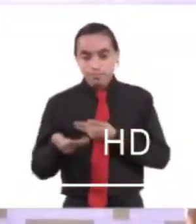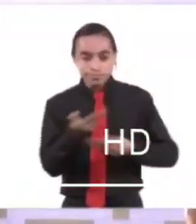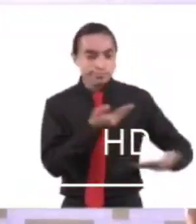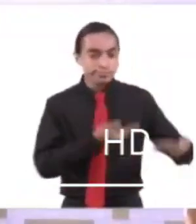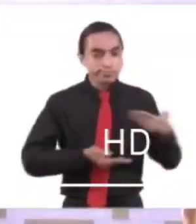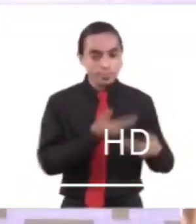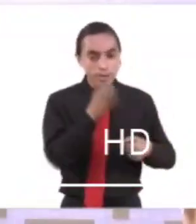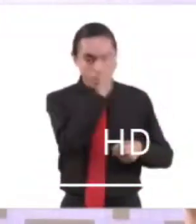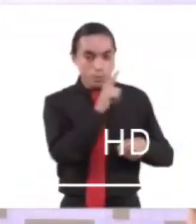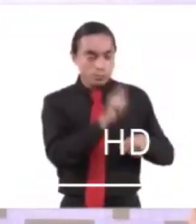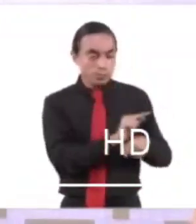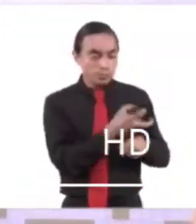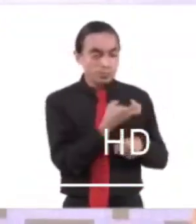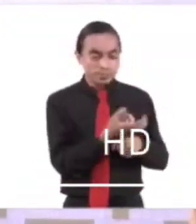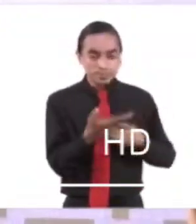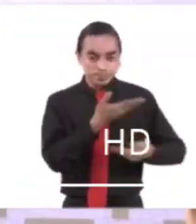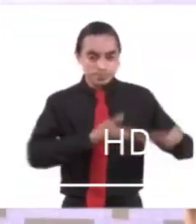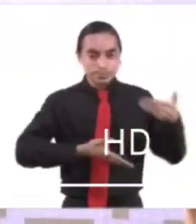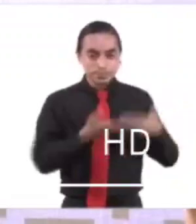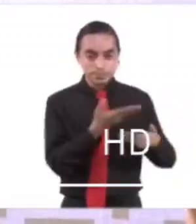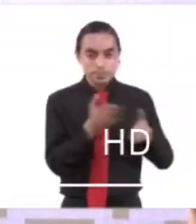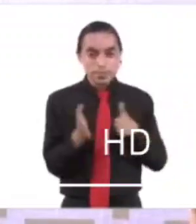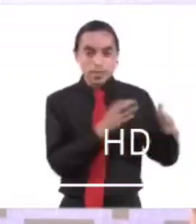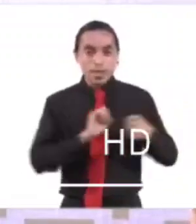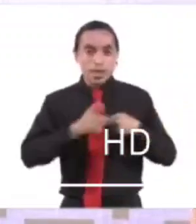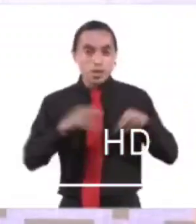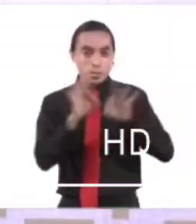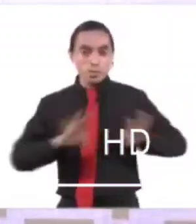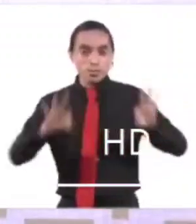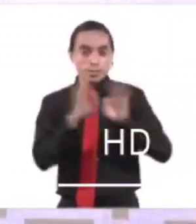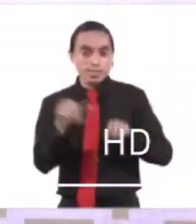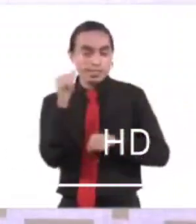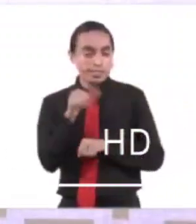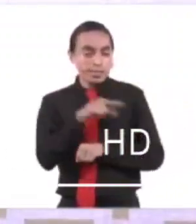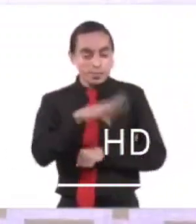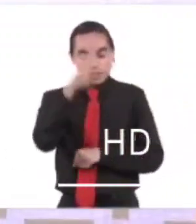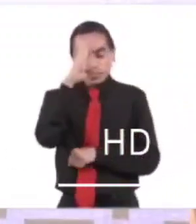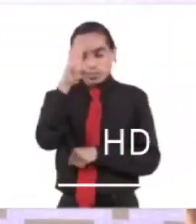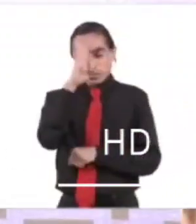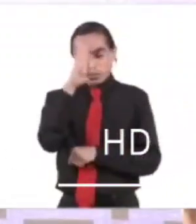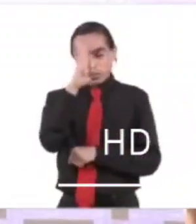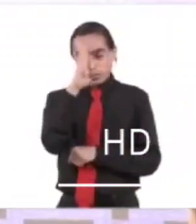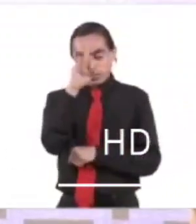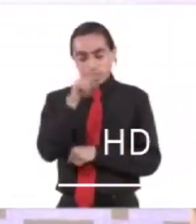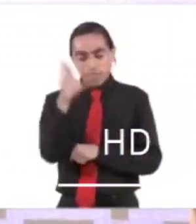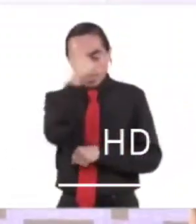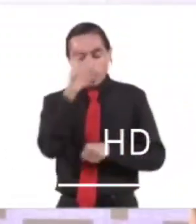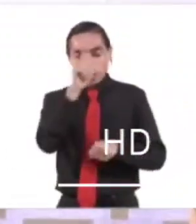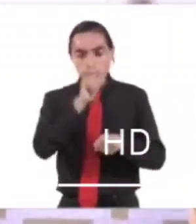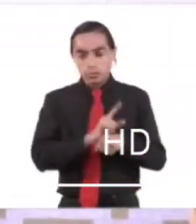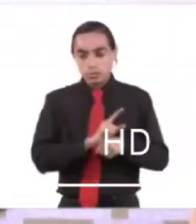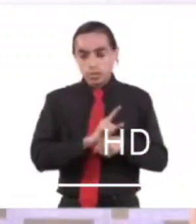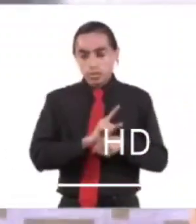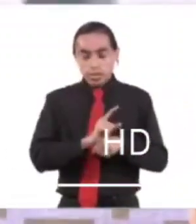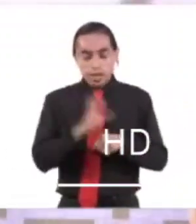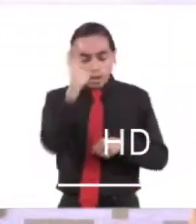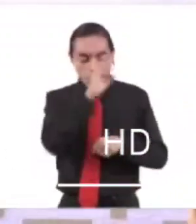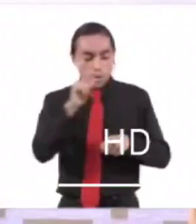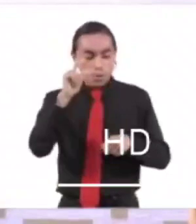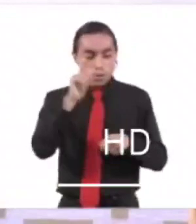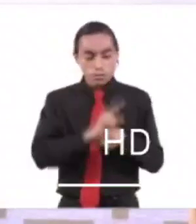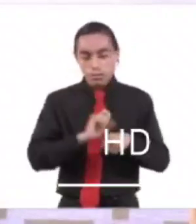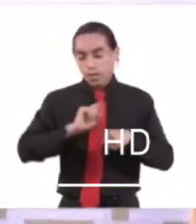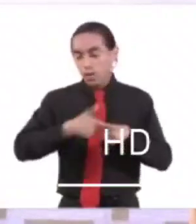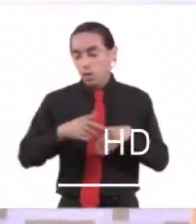popular. Y algo muy importante es que siempre pensó, como decía Genaro Villamil, pues la cultura no es solamente la alta cultura,